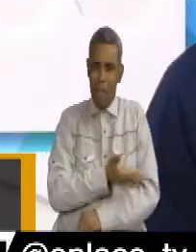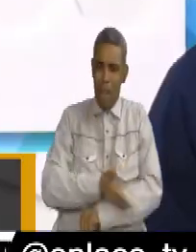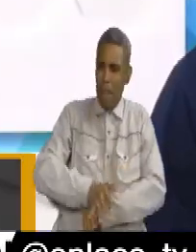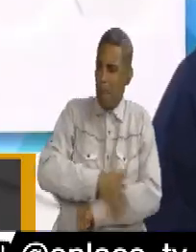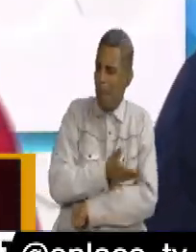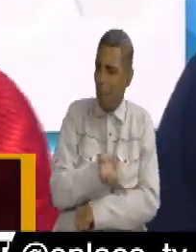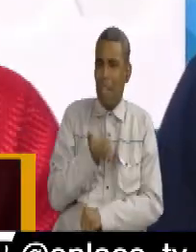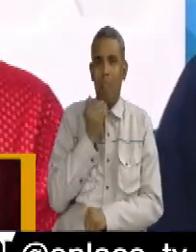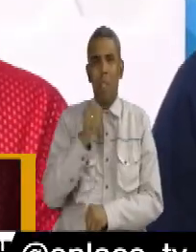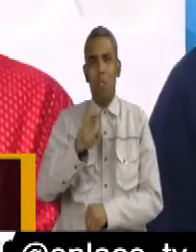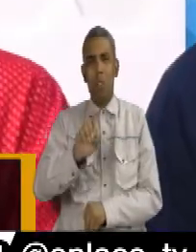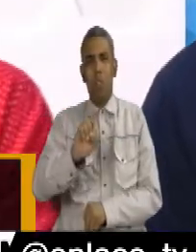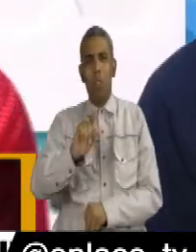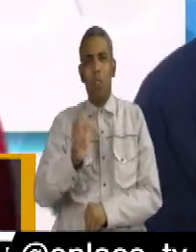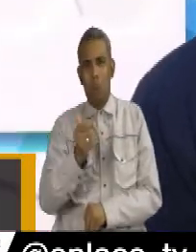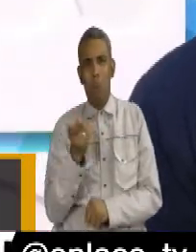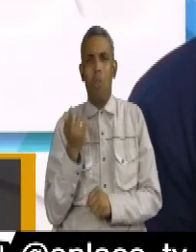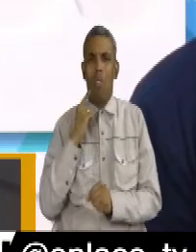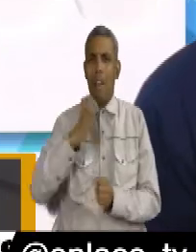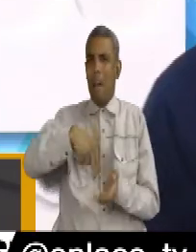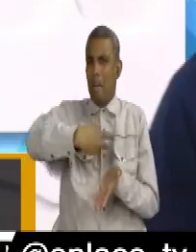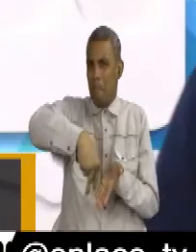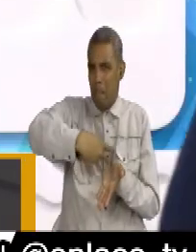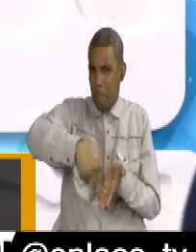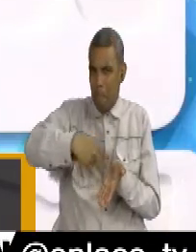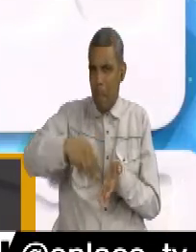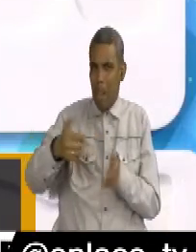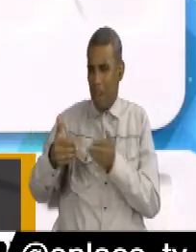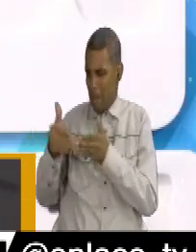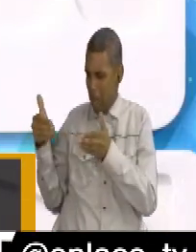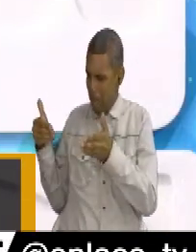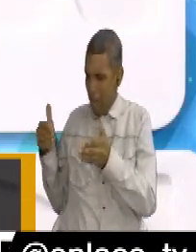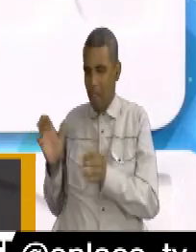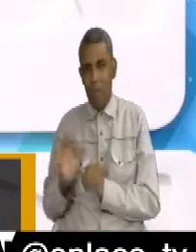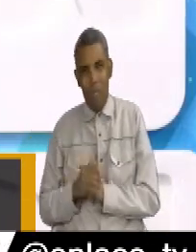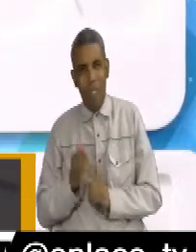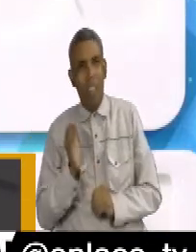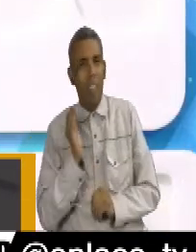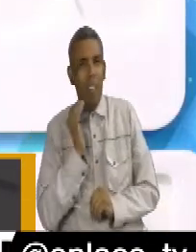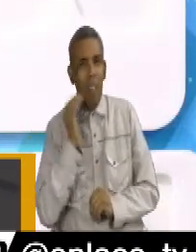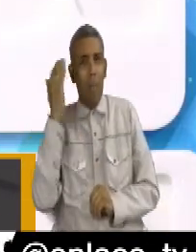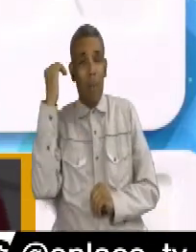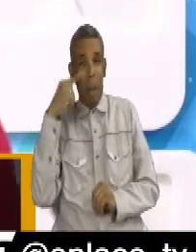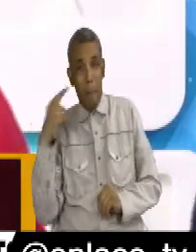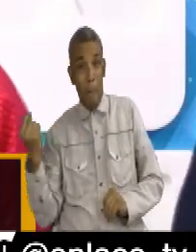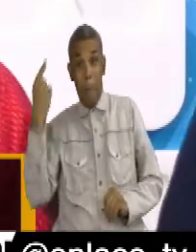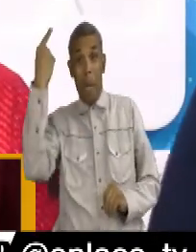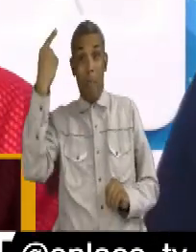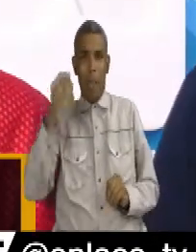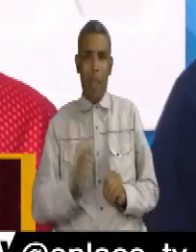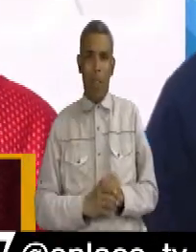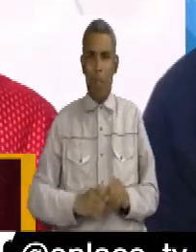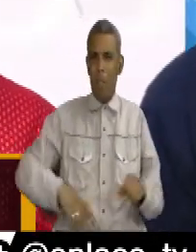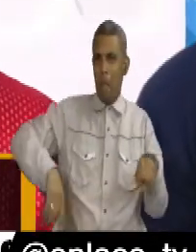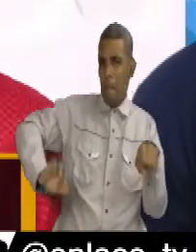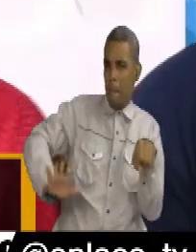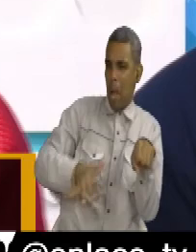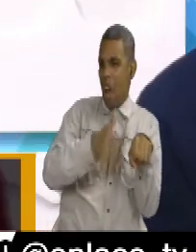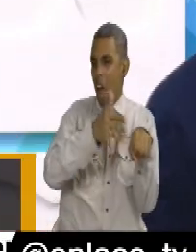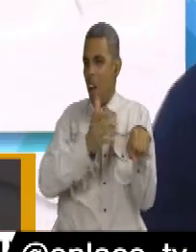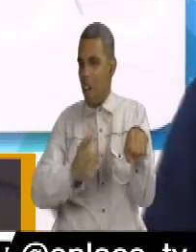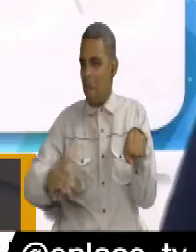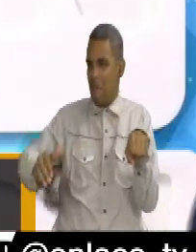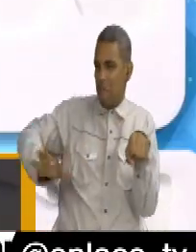Atrás, que es lo más reciente. Somos los ganadores del primer festival musical del mar, donde Carlos Vives